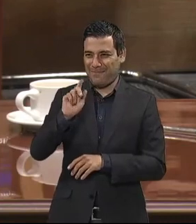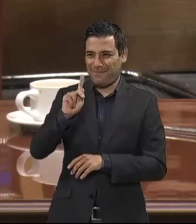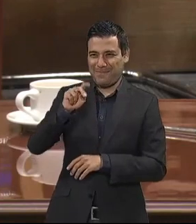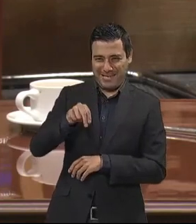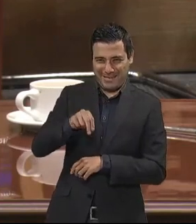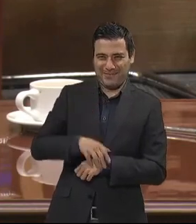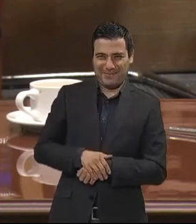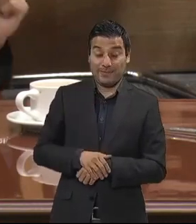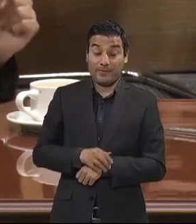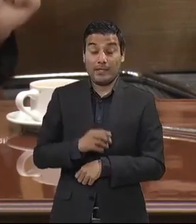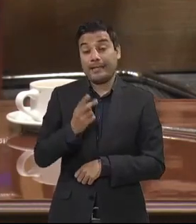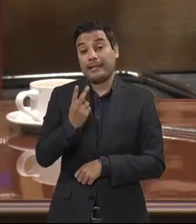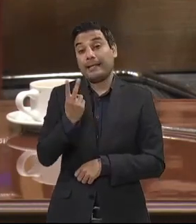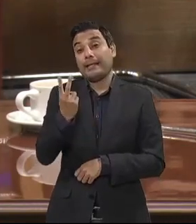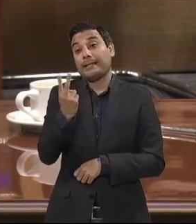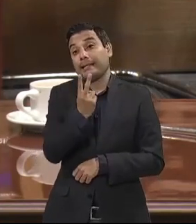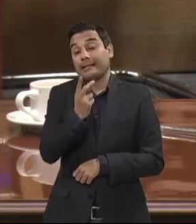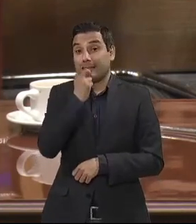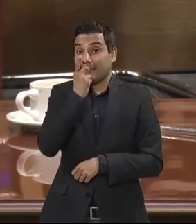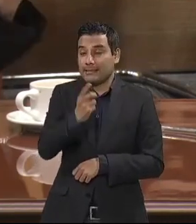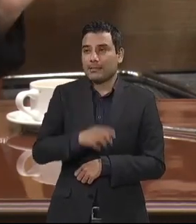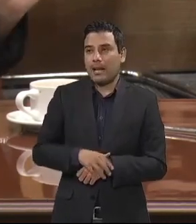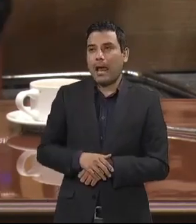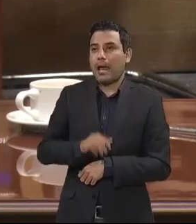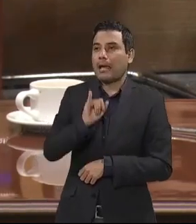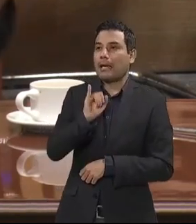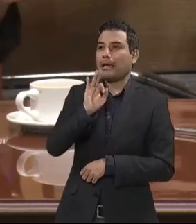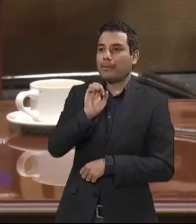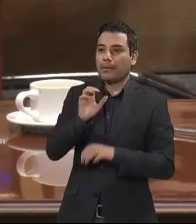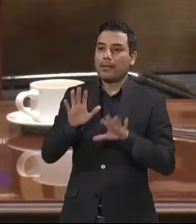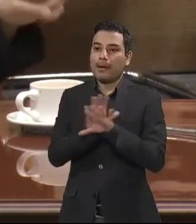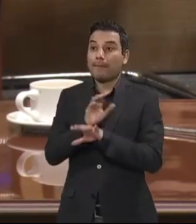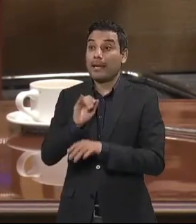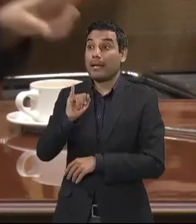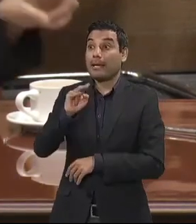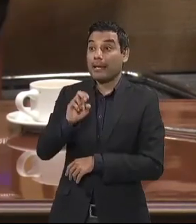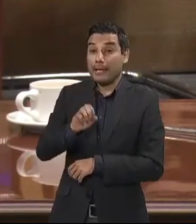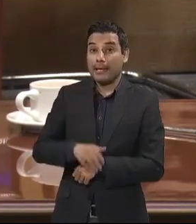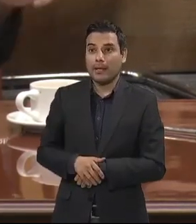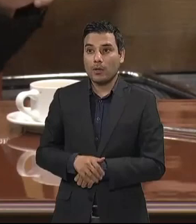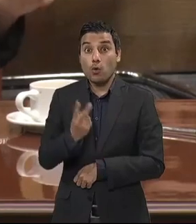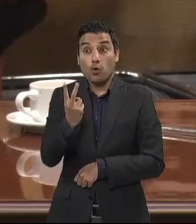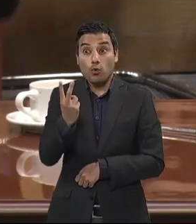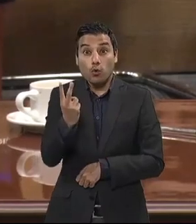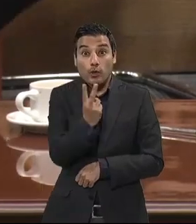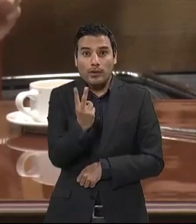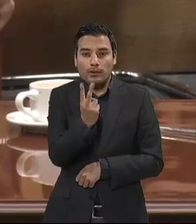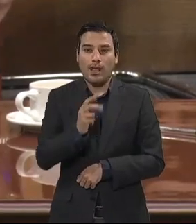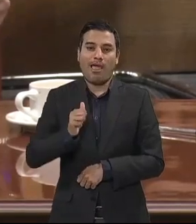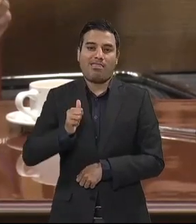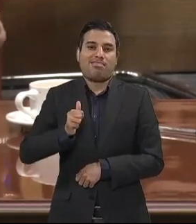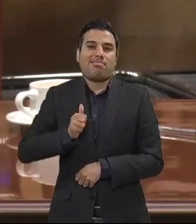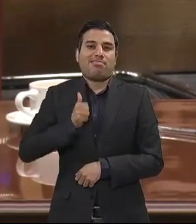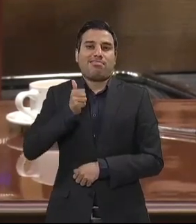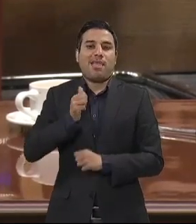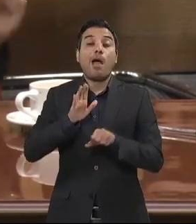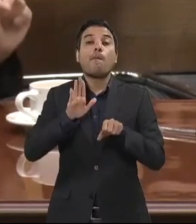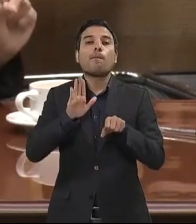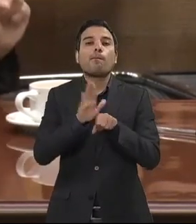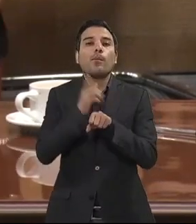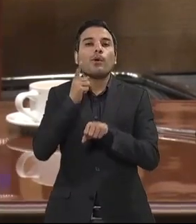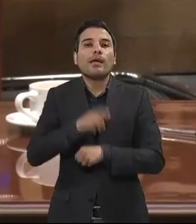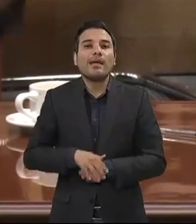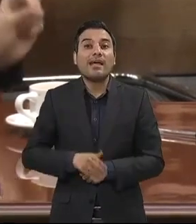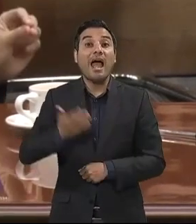excusa de que pasamos de IFE a INE, ustedes dos salieron ganones porque el viejo régimen